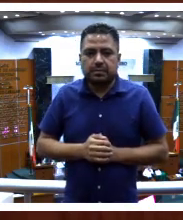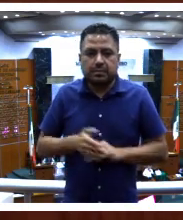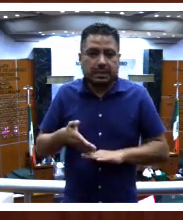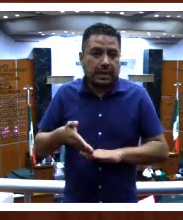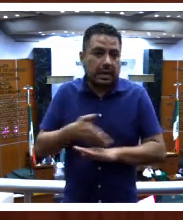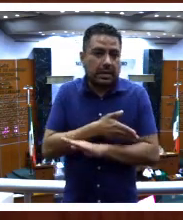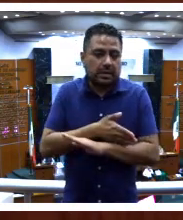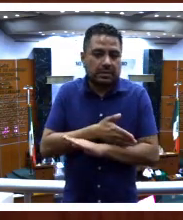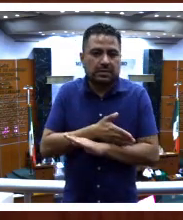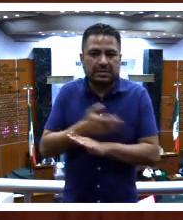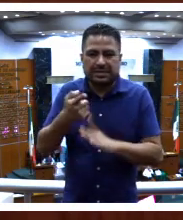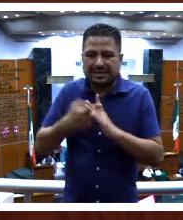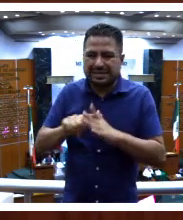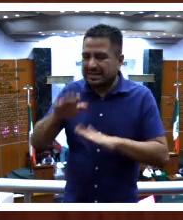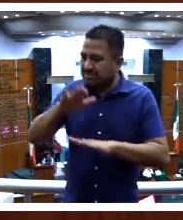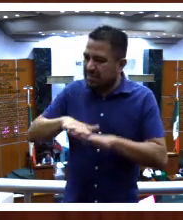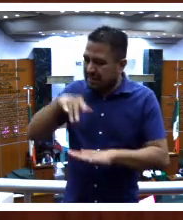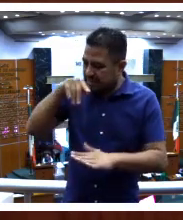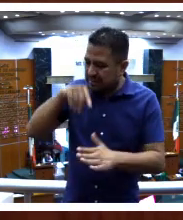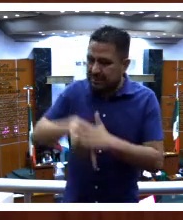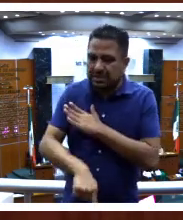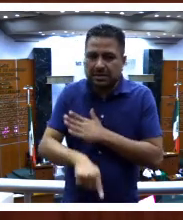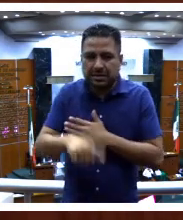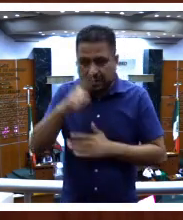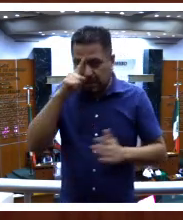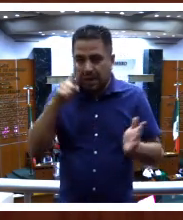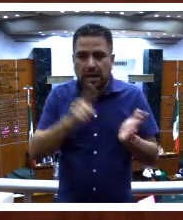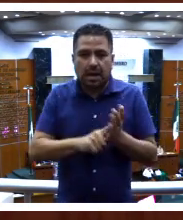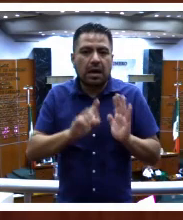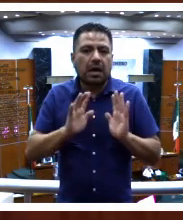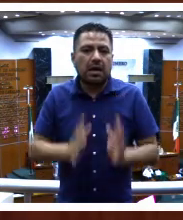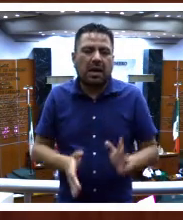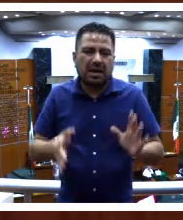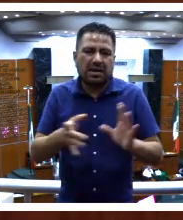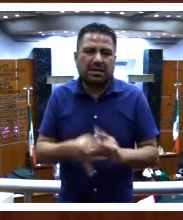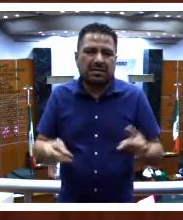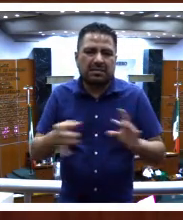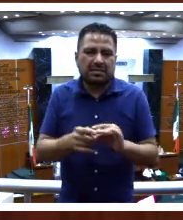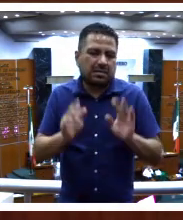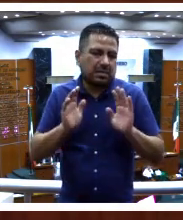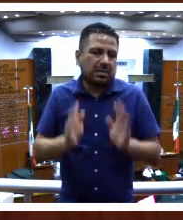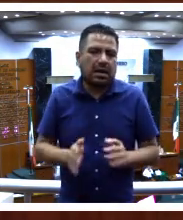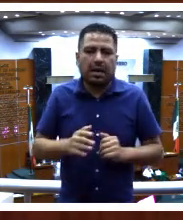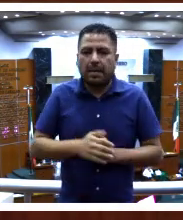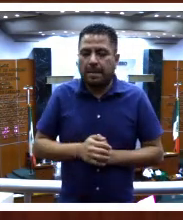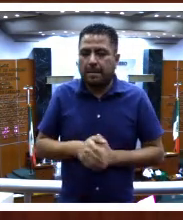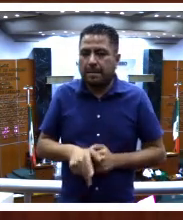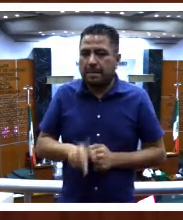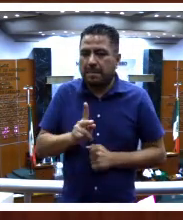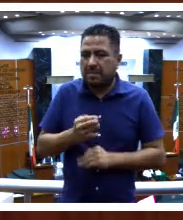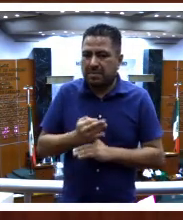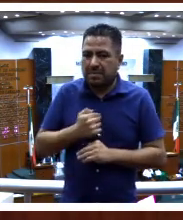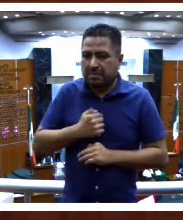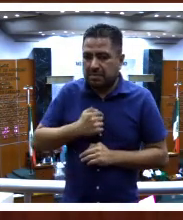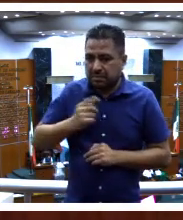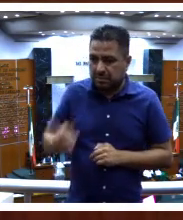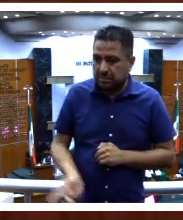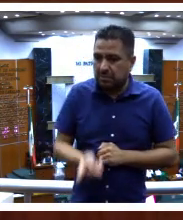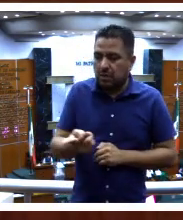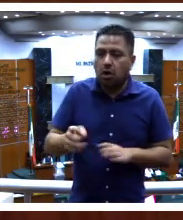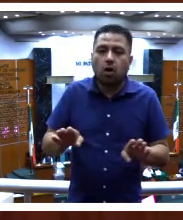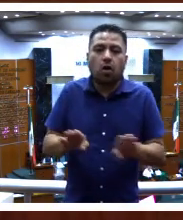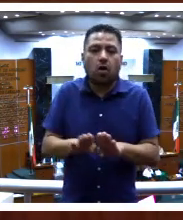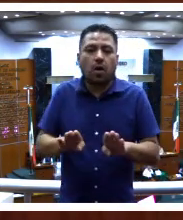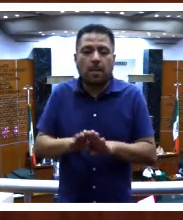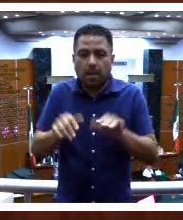Antes de entrar a profundidad, y que creo que ya se dijo mucho acá, pero quiero preguntarle cómo ha